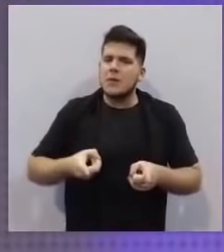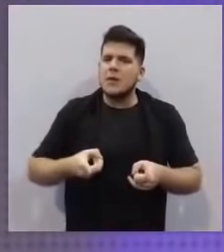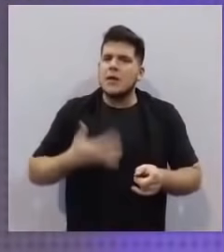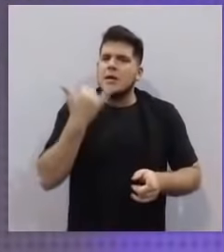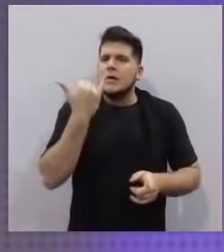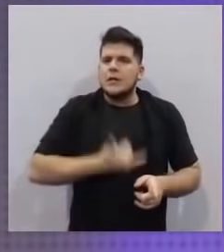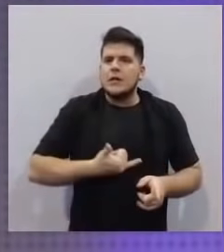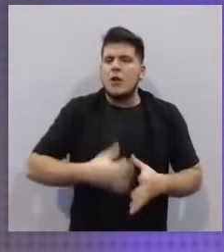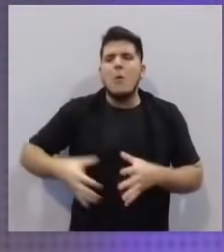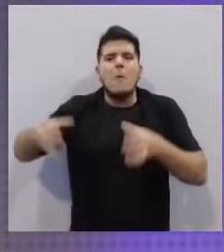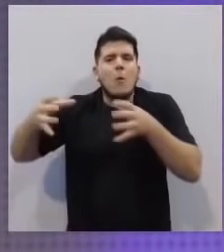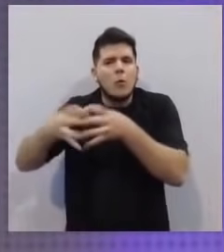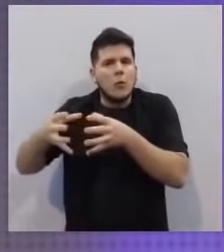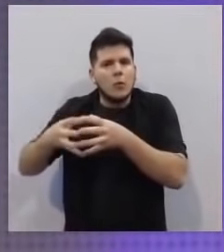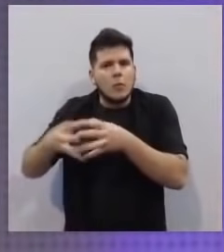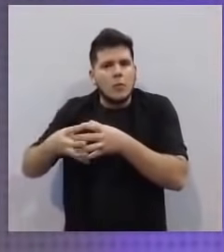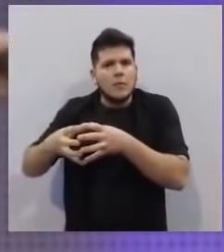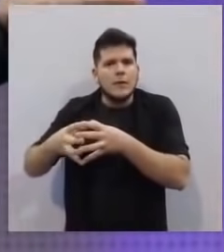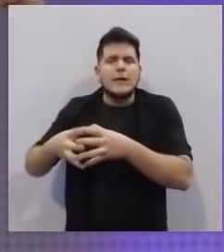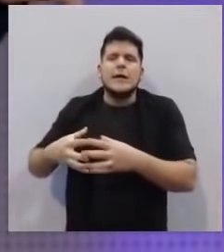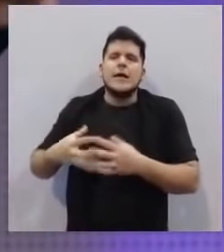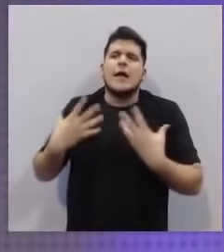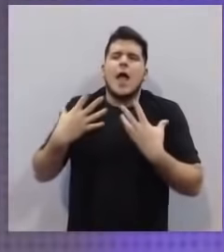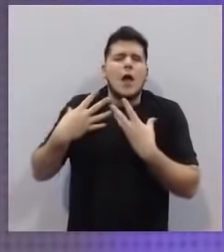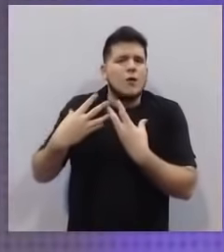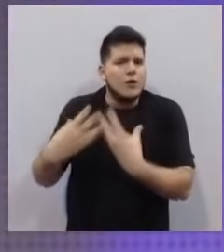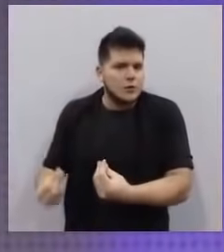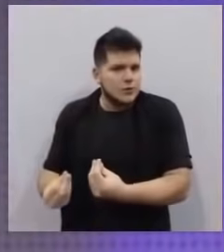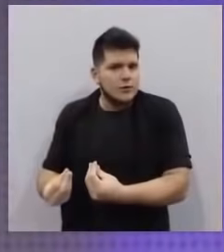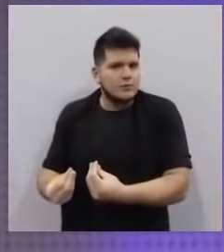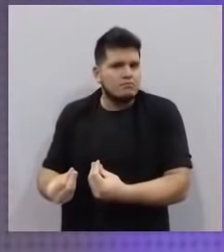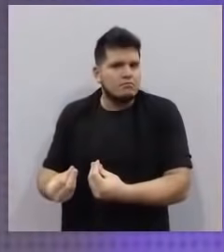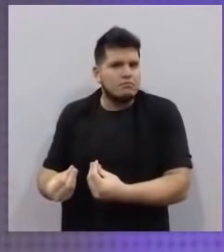las tinieblas y ellos están allí al acecho